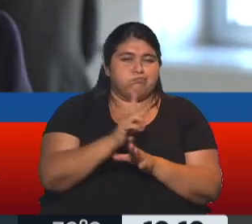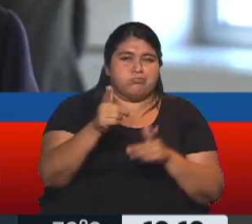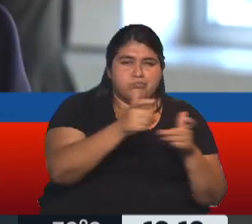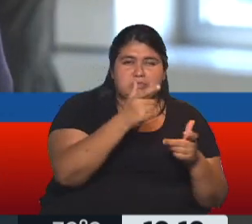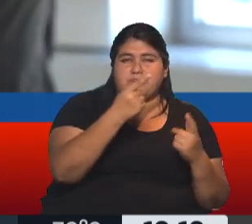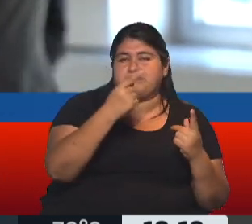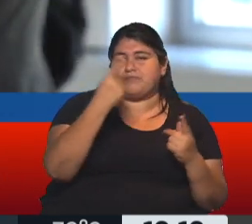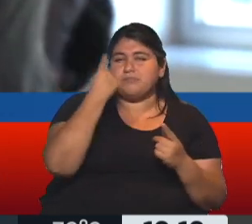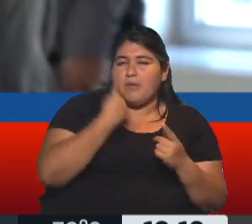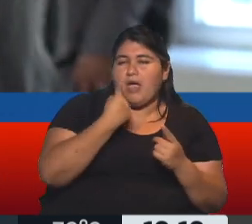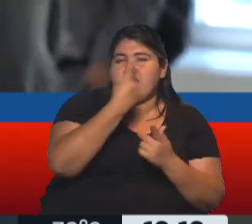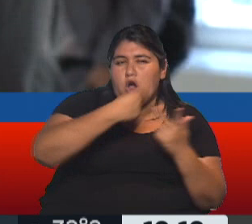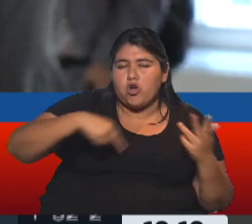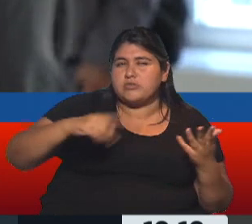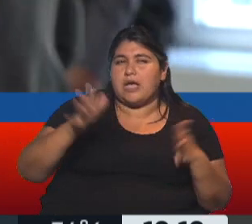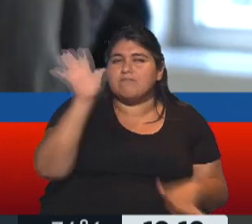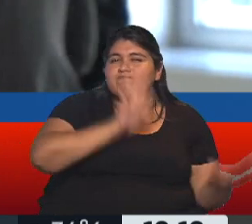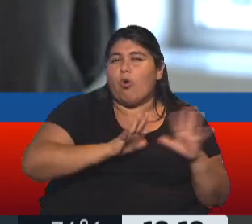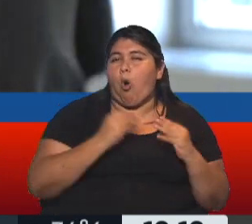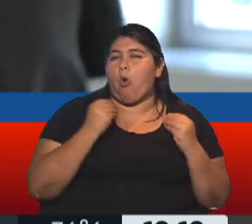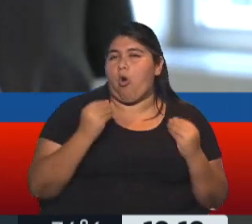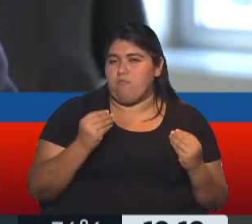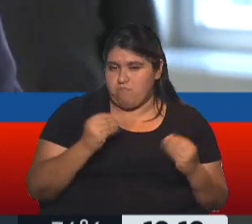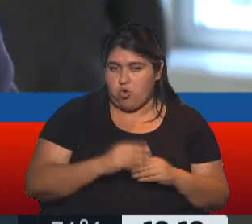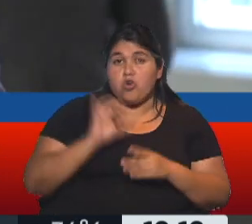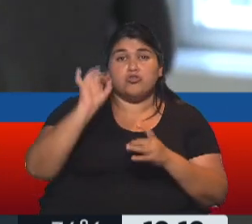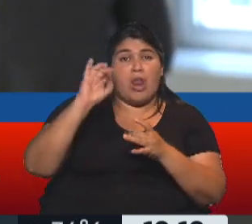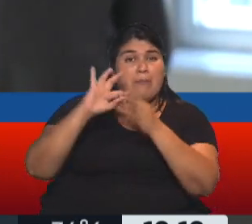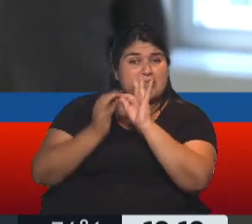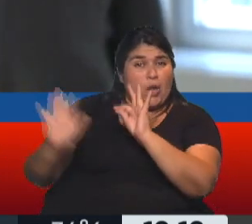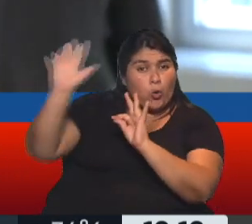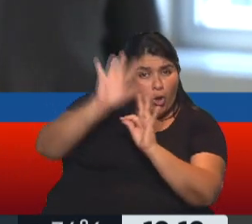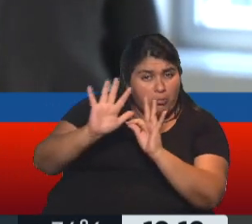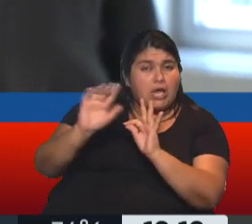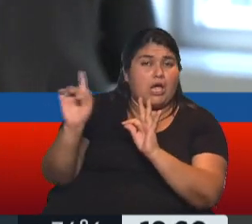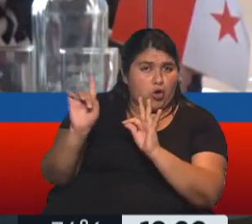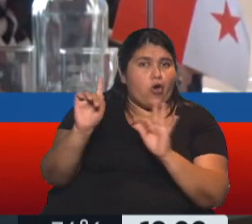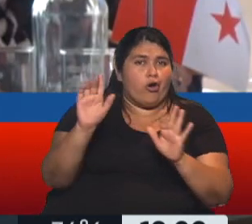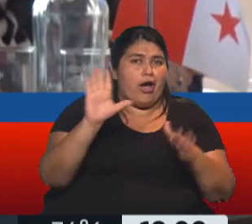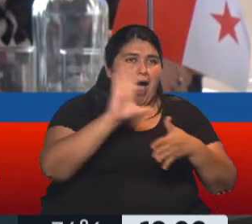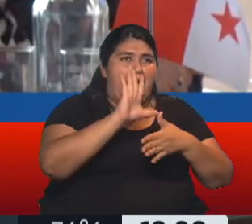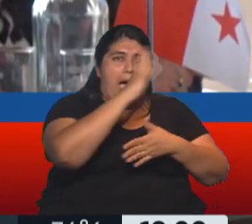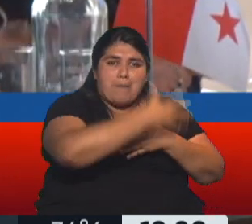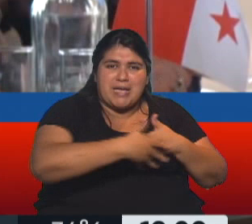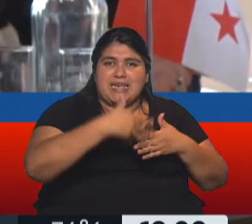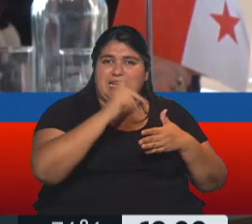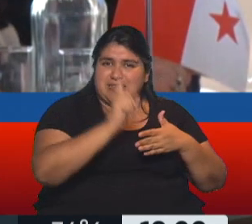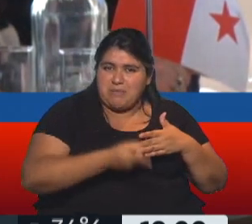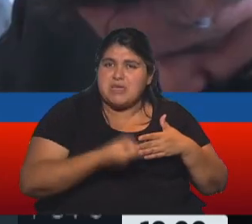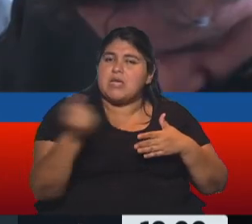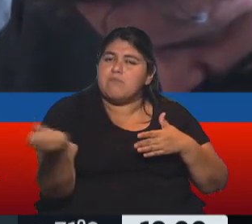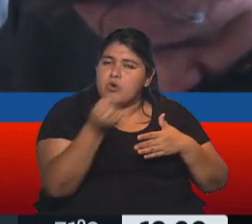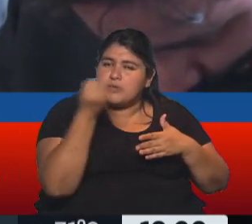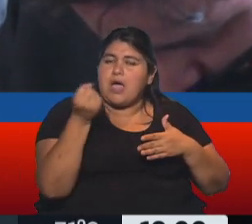no solamente es lo que sucede en la Unión Europea, sino también lo que sucede en América. Nos concierne a todos, nos importa a